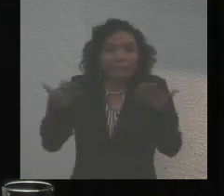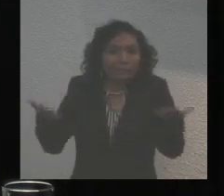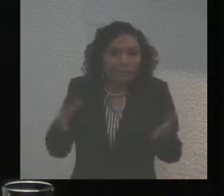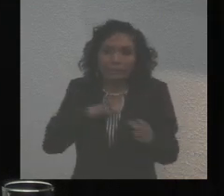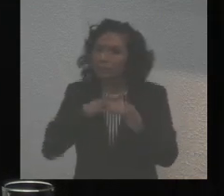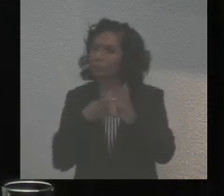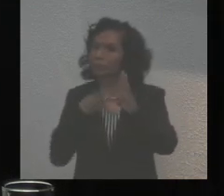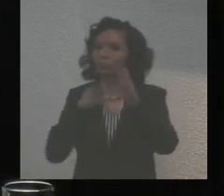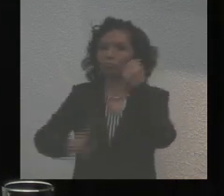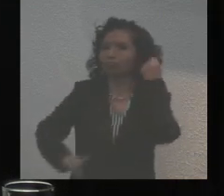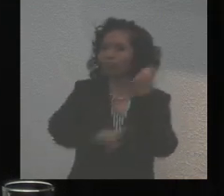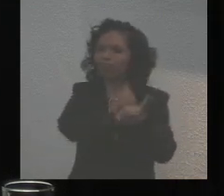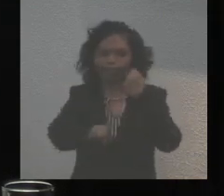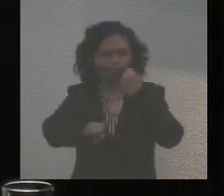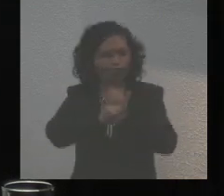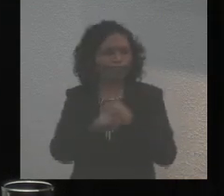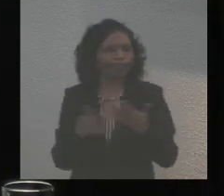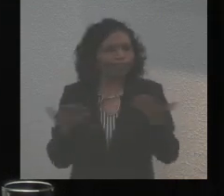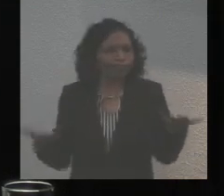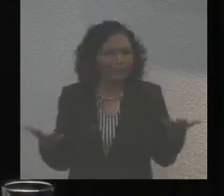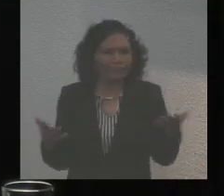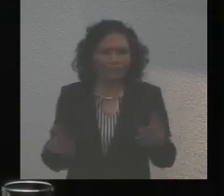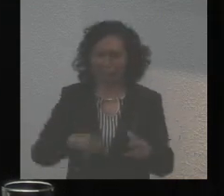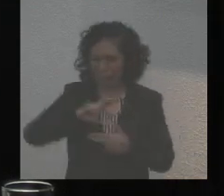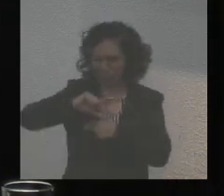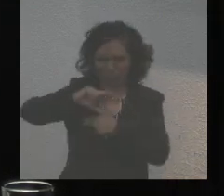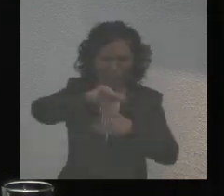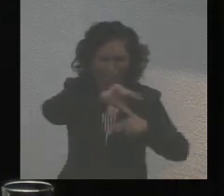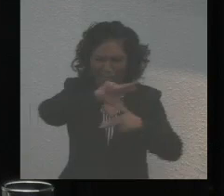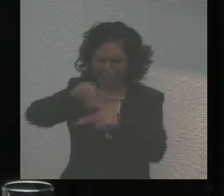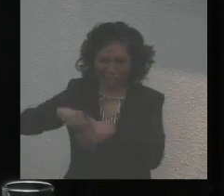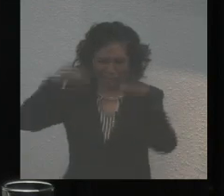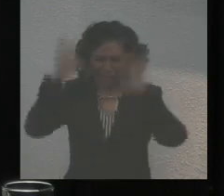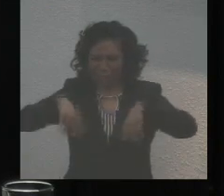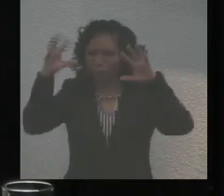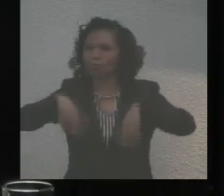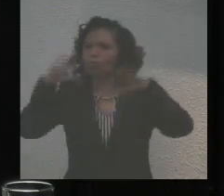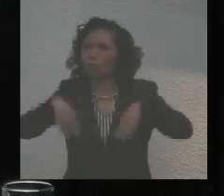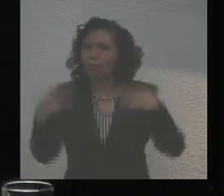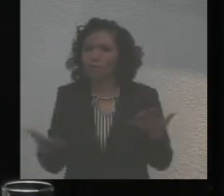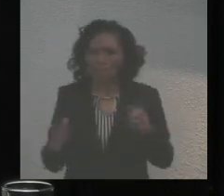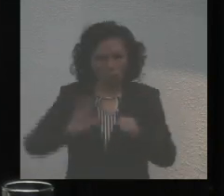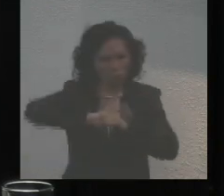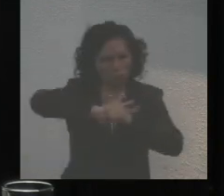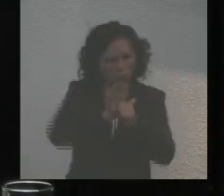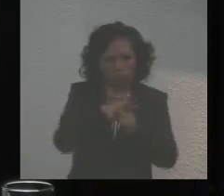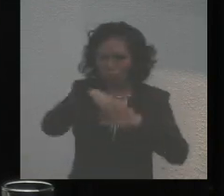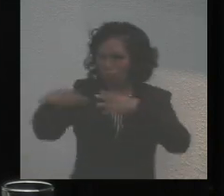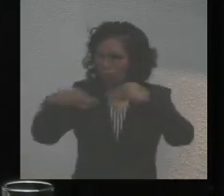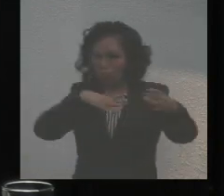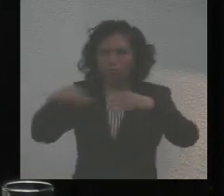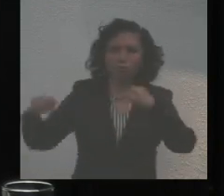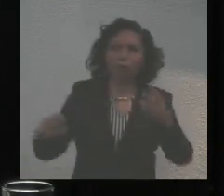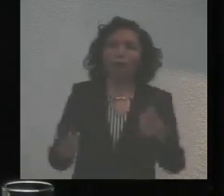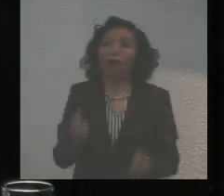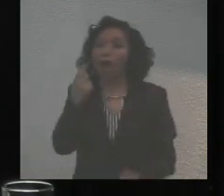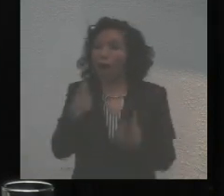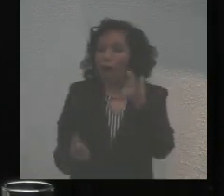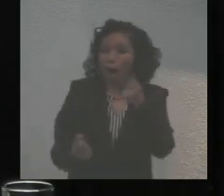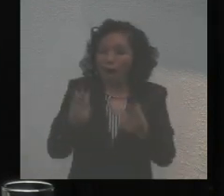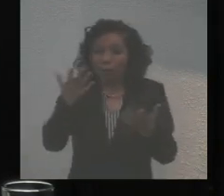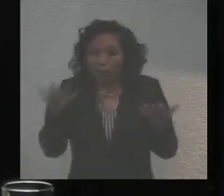desafíos, muchísimos. Desastres naturales, huracanes, tormentas, pandemias. Algunos los